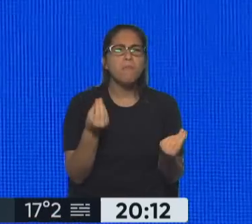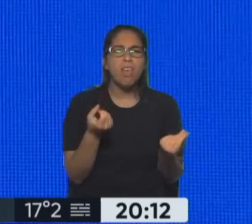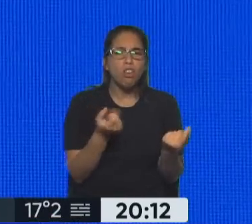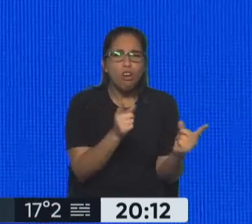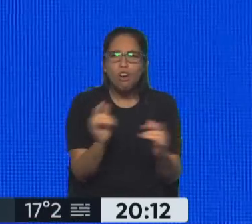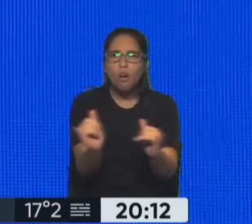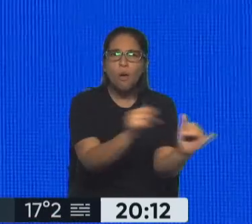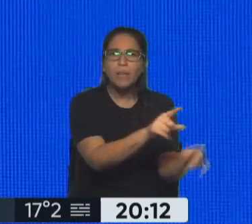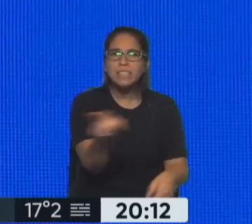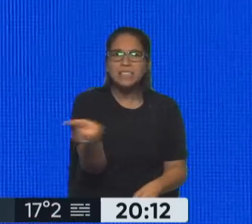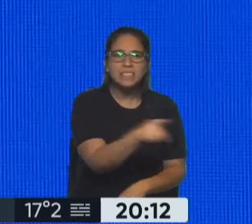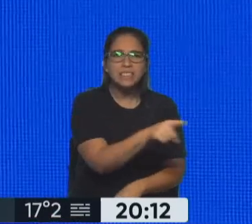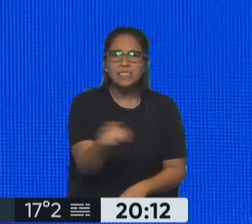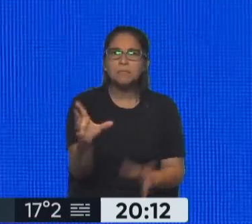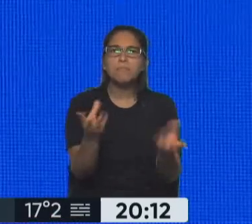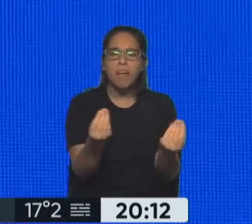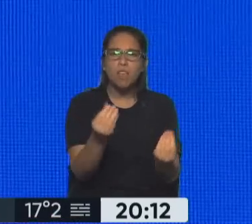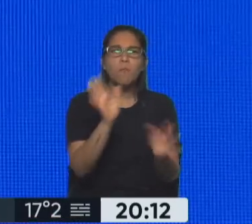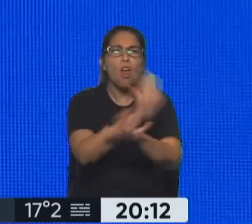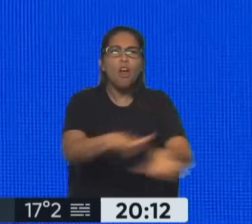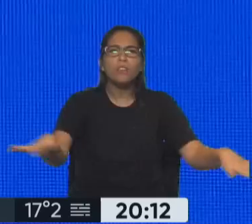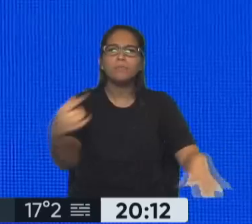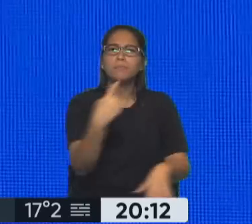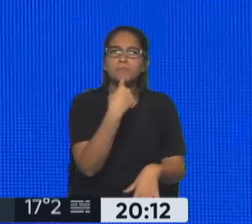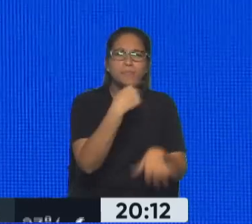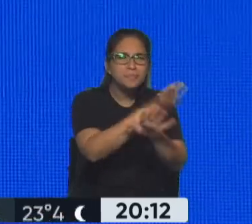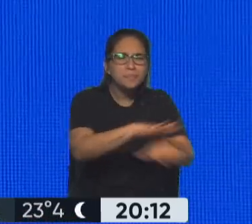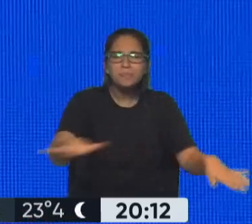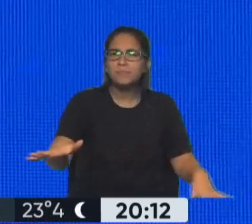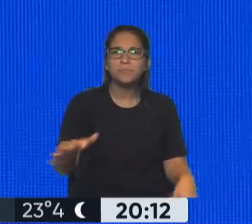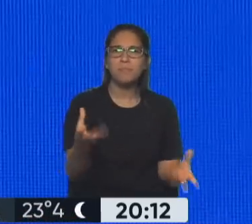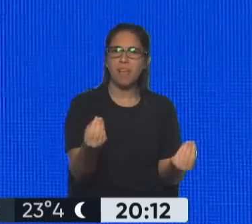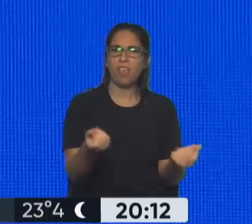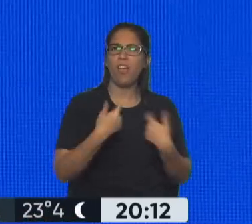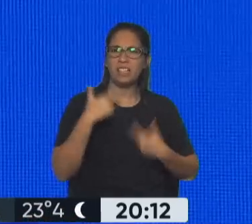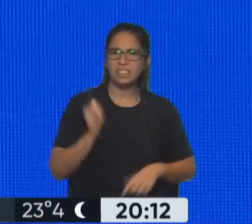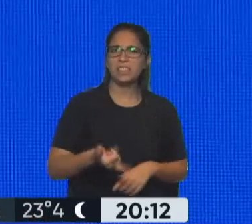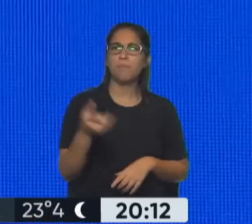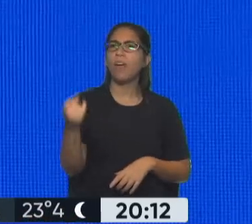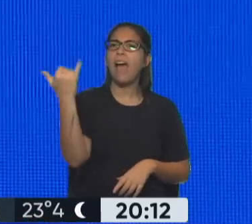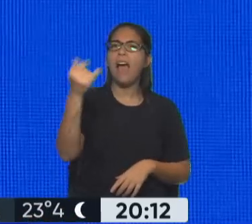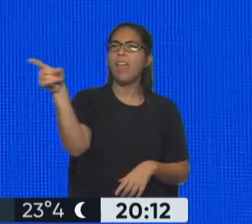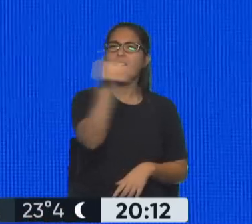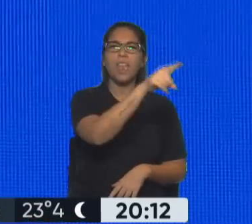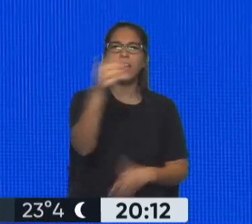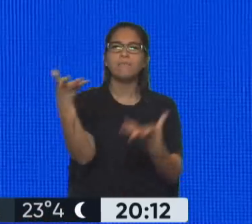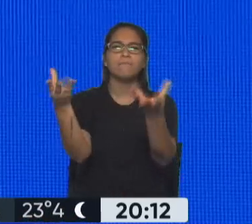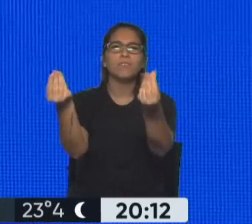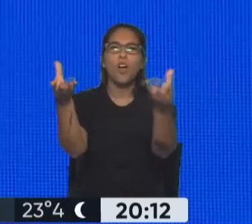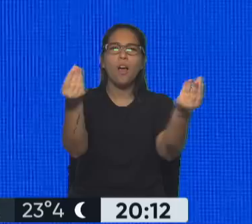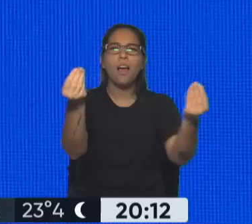jóvenes, temo por los pibes, porque hay demasiada cobardía, hay